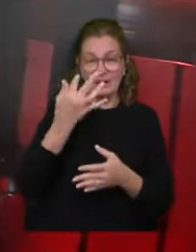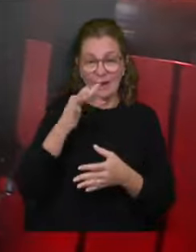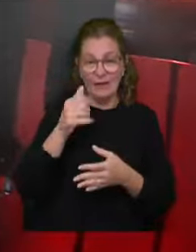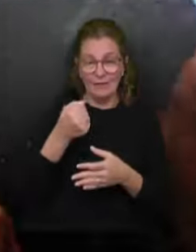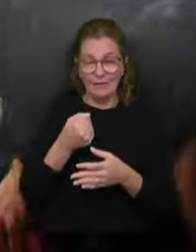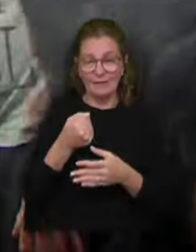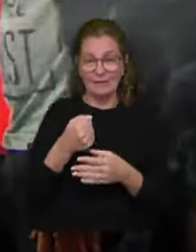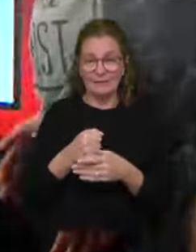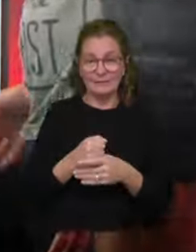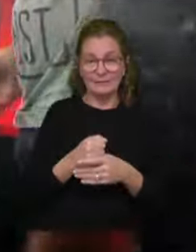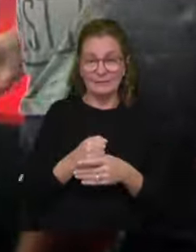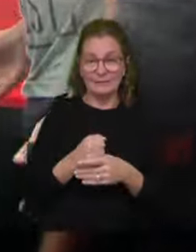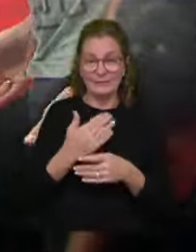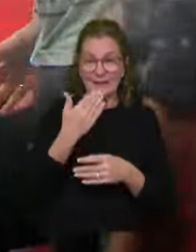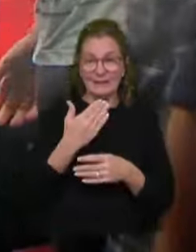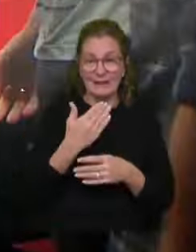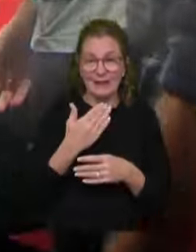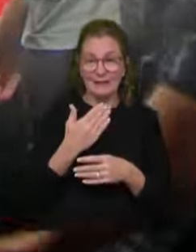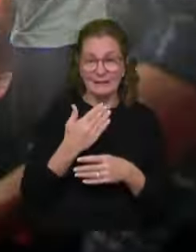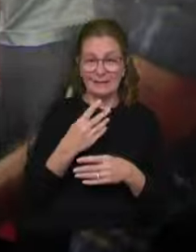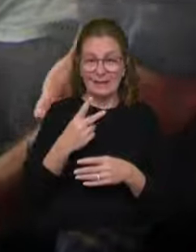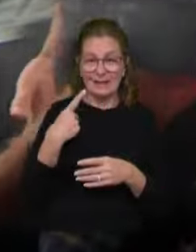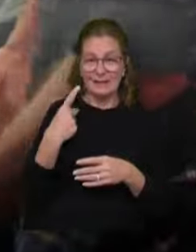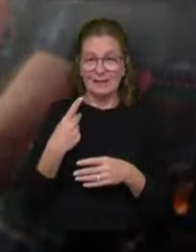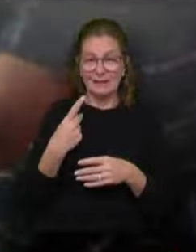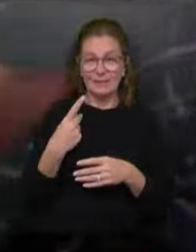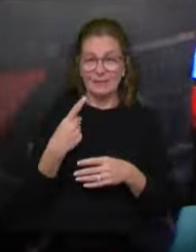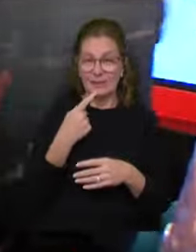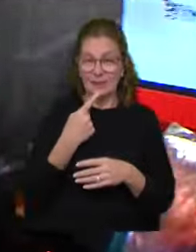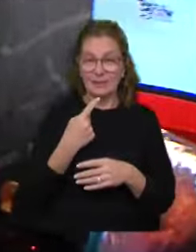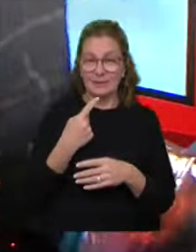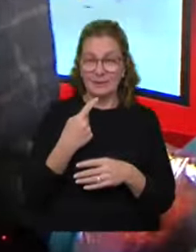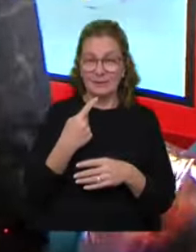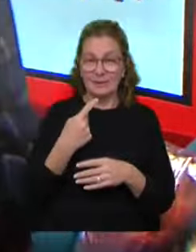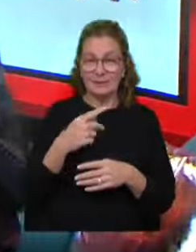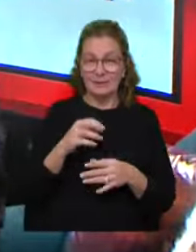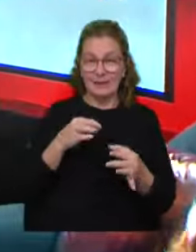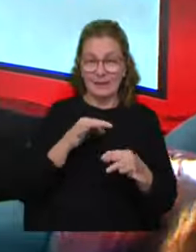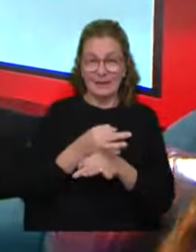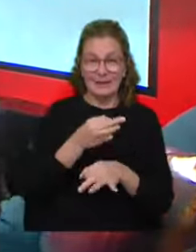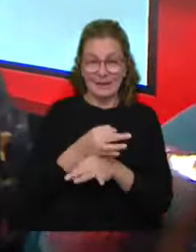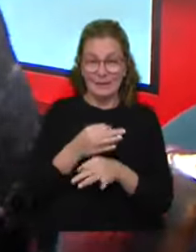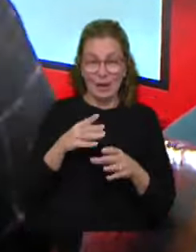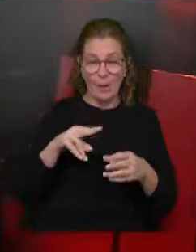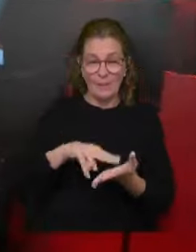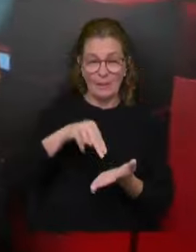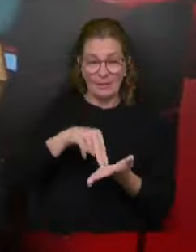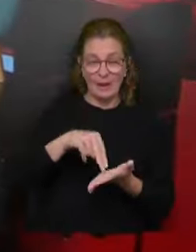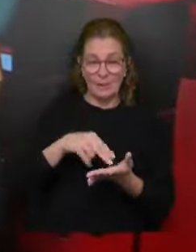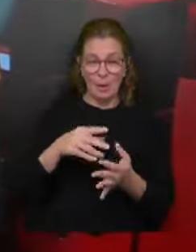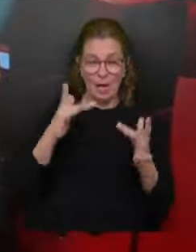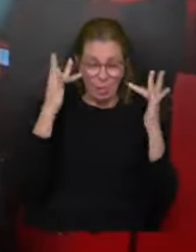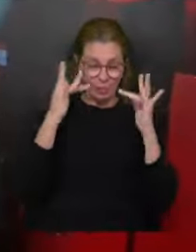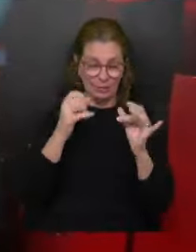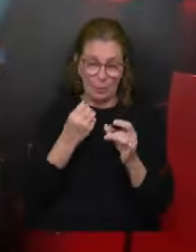se Muchas gracias. El director tiene un libreto, pero ustedes son gente de bien. Me enseñaron a levantarme cuando veo. Muy